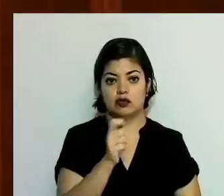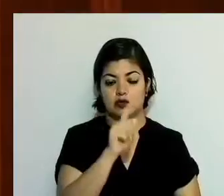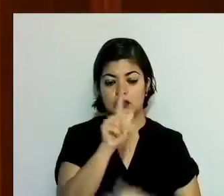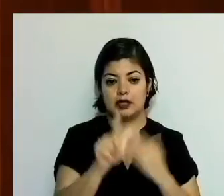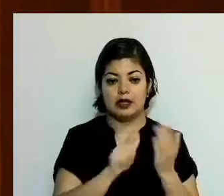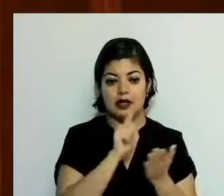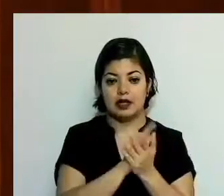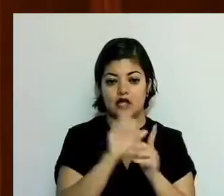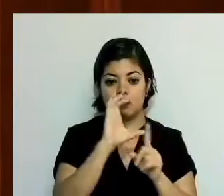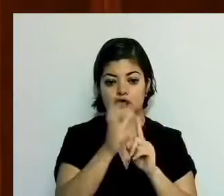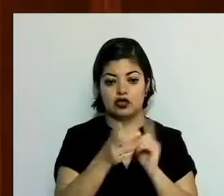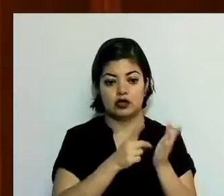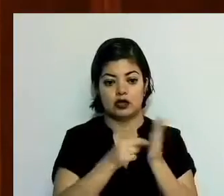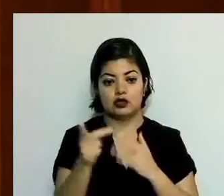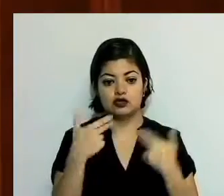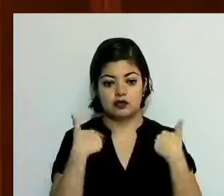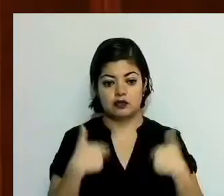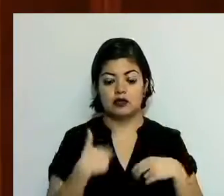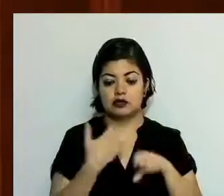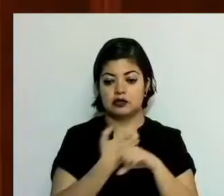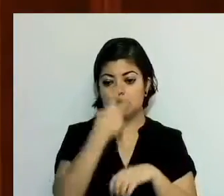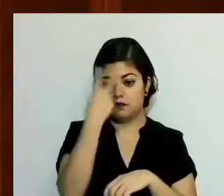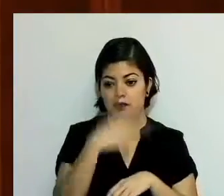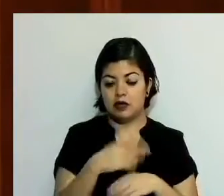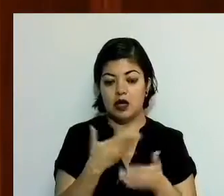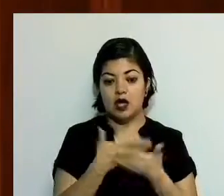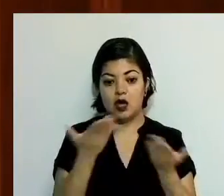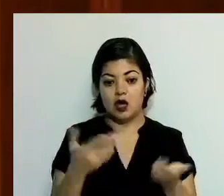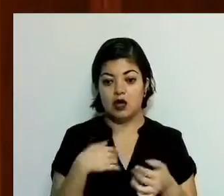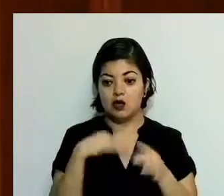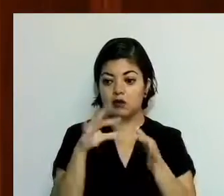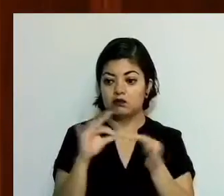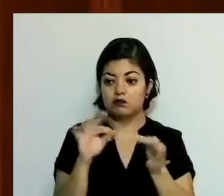Humanos del Estado de México, emitir el siguiente dictamen.